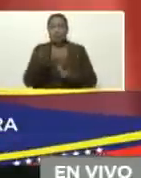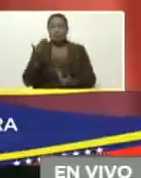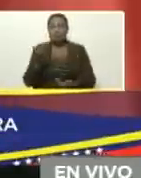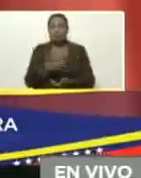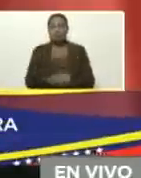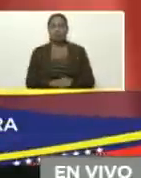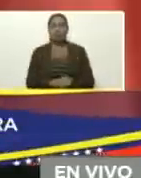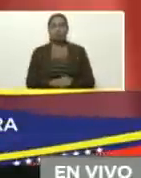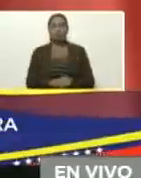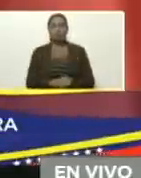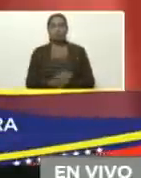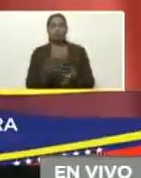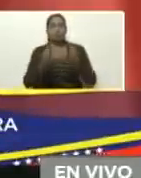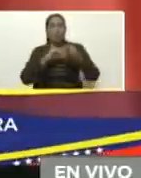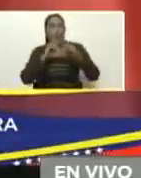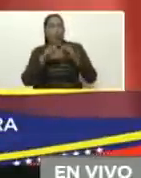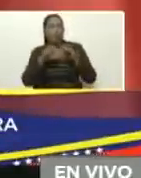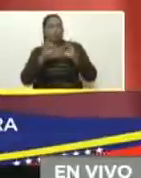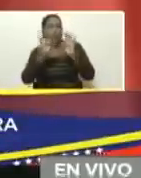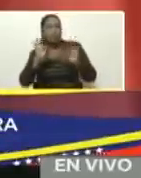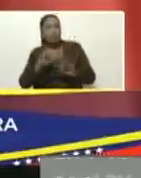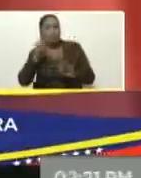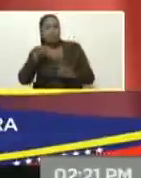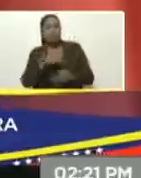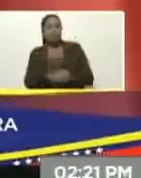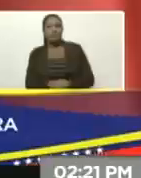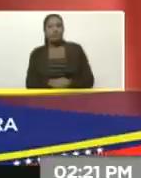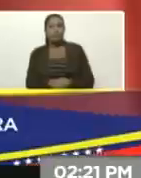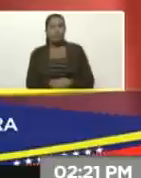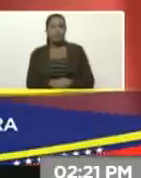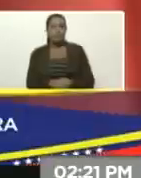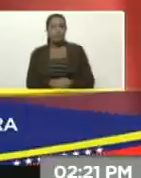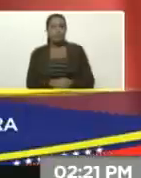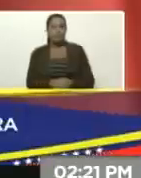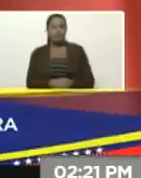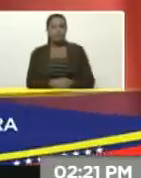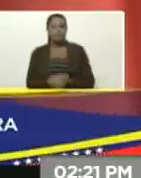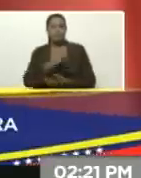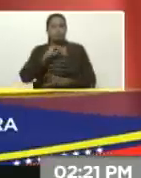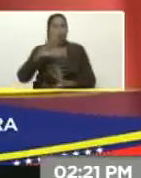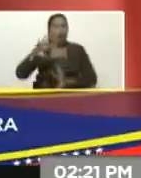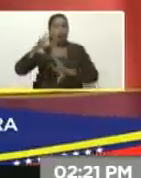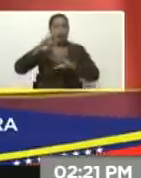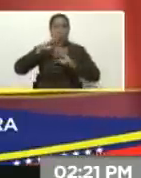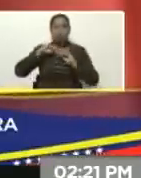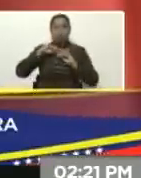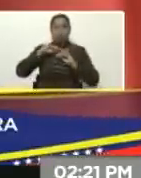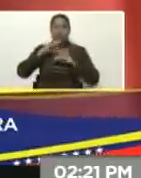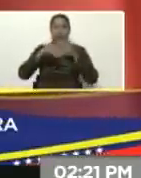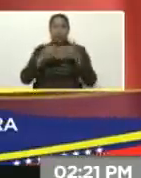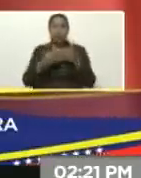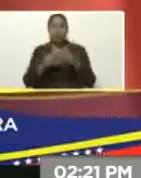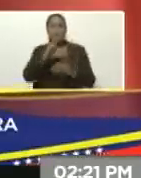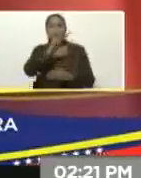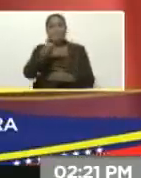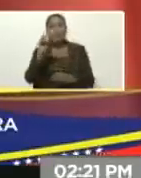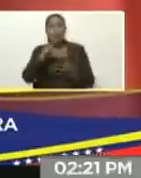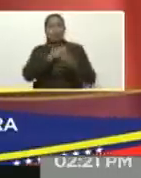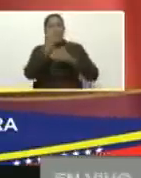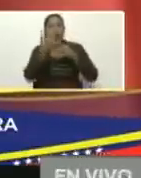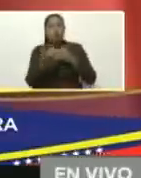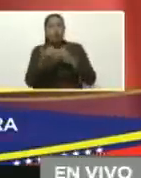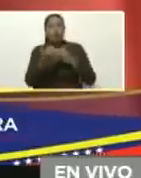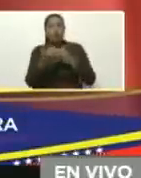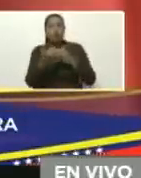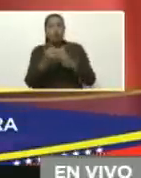La Agencia de Cooperación Turca, TICA, ha asumido hasta 20 proyectos en